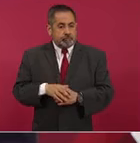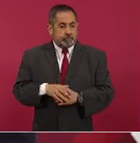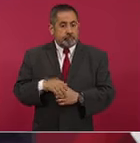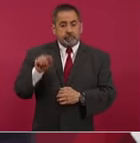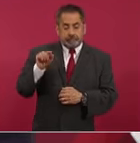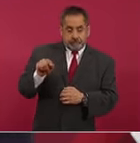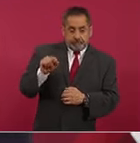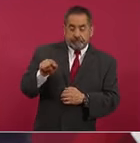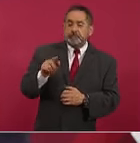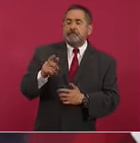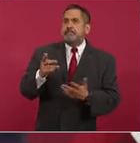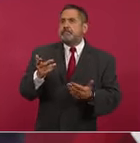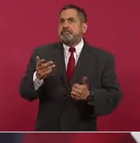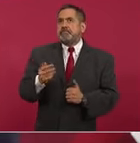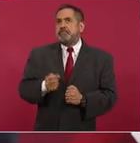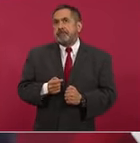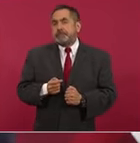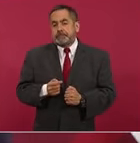está